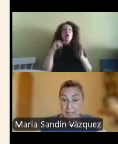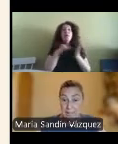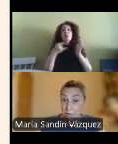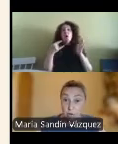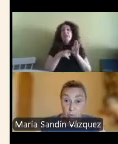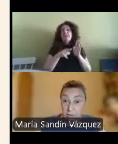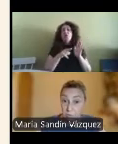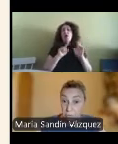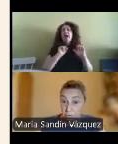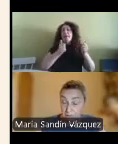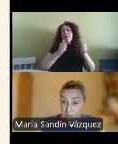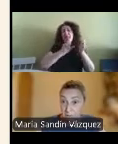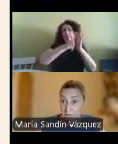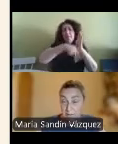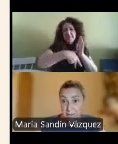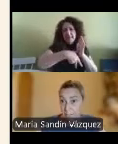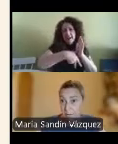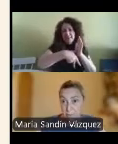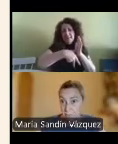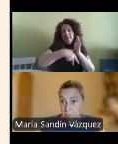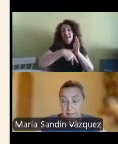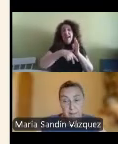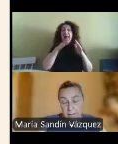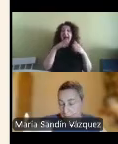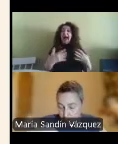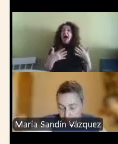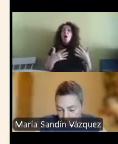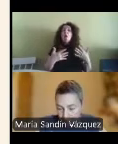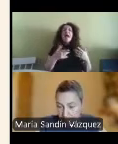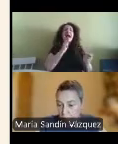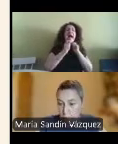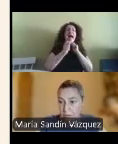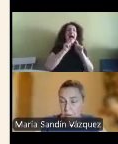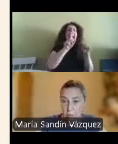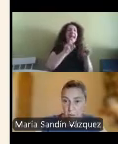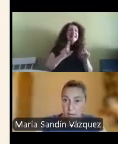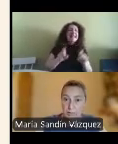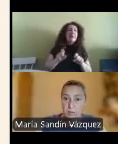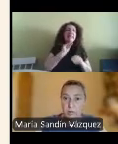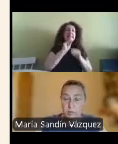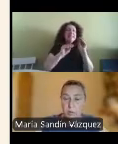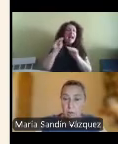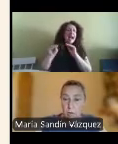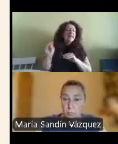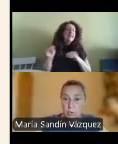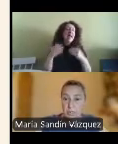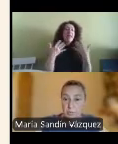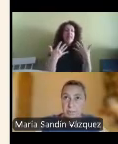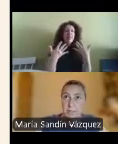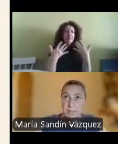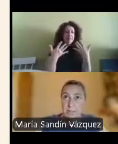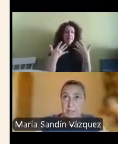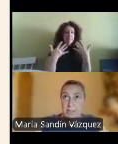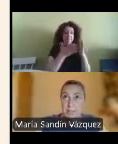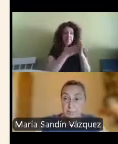tarde. Hasta hoy solo tenemos 10 entrevistas, pero vamos a ir sumando a lo largo del año muchas más. Y